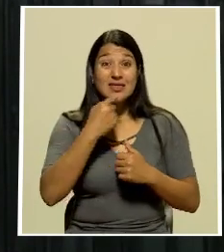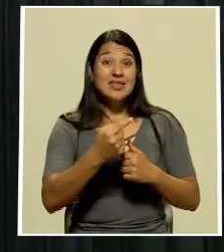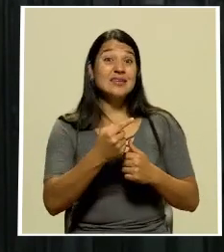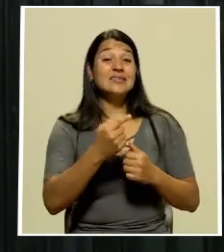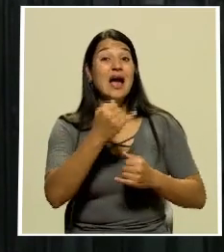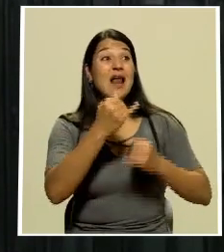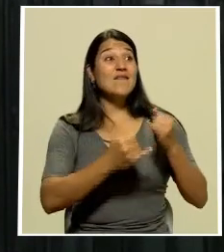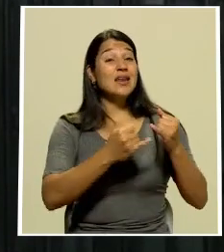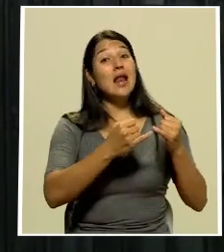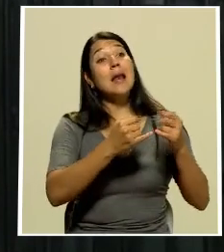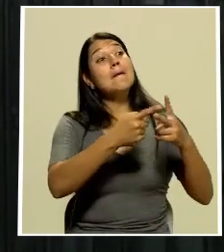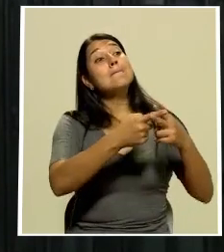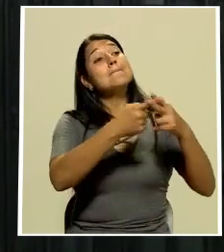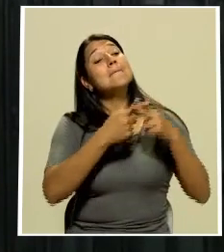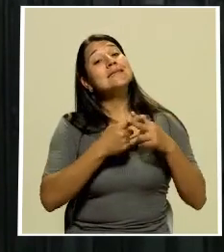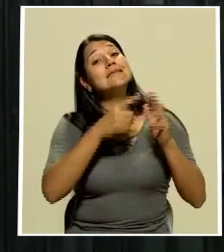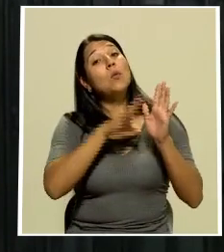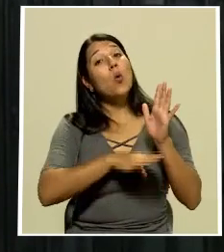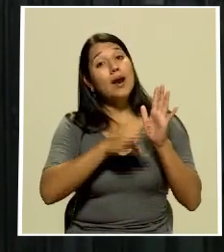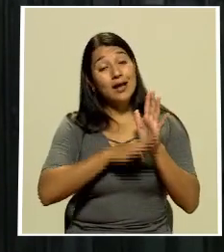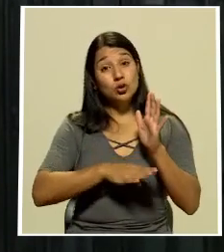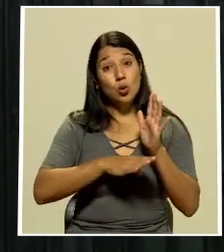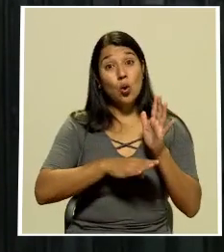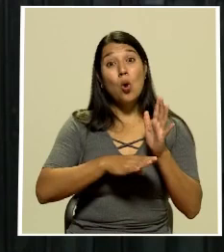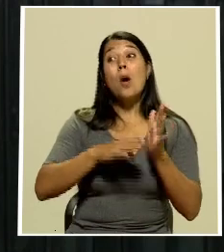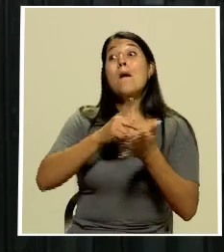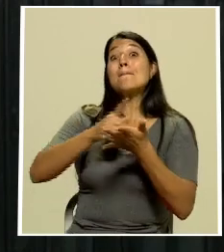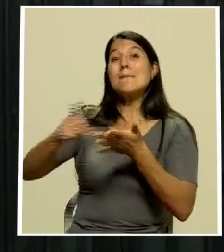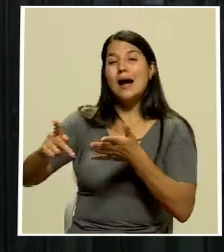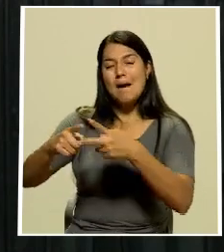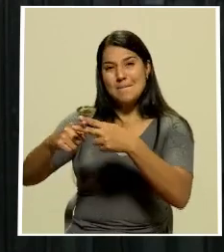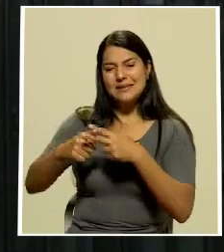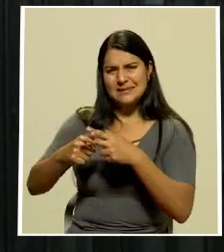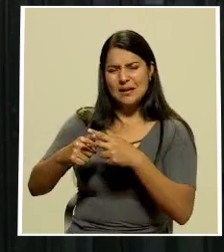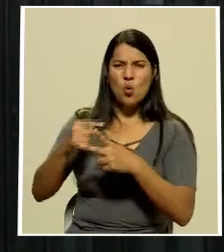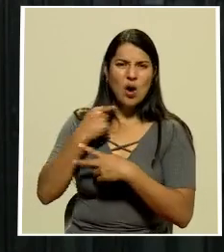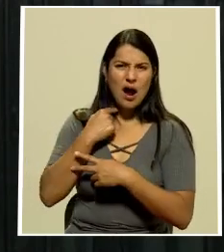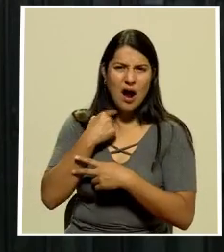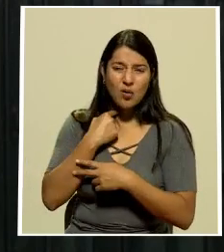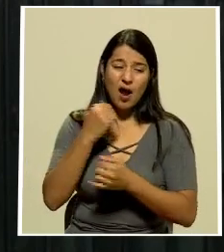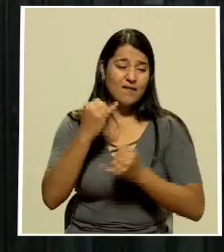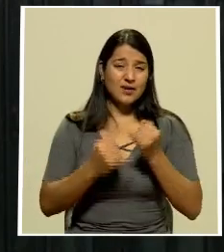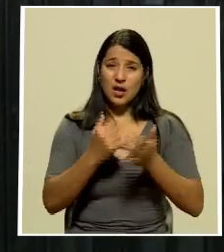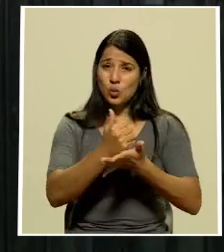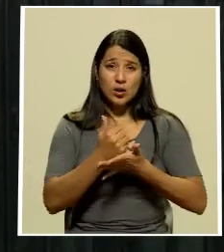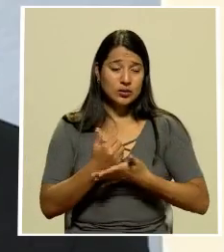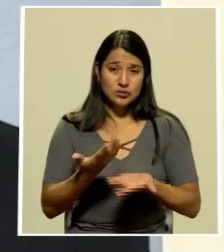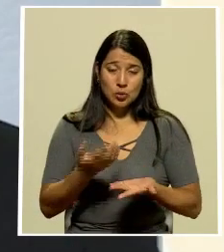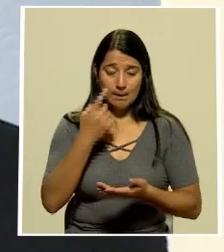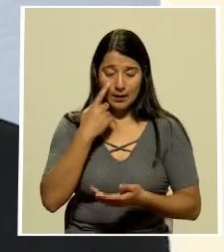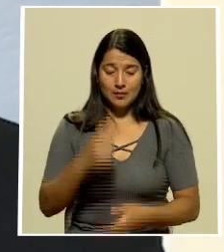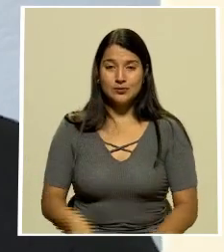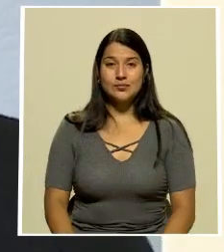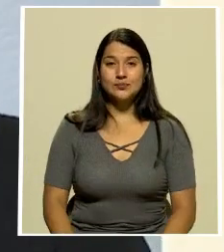se ahorró, sino que ya se está gastando. Y es ahí donde está la discusión en este tercer presupuesto extraordinario. Veamos.